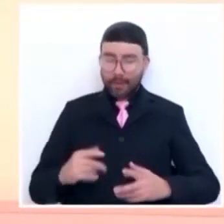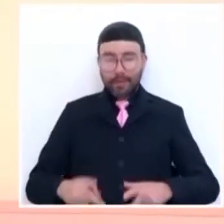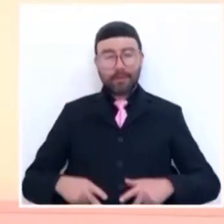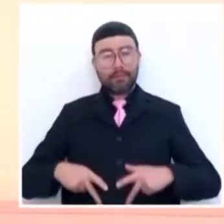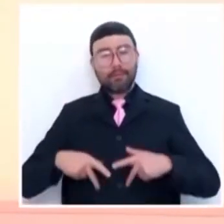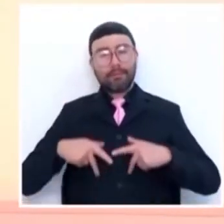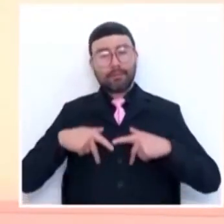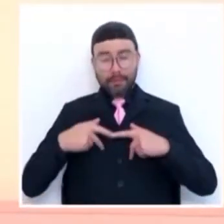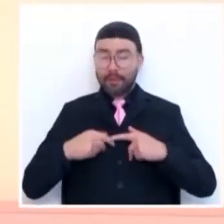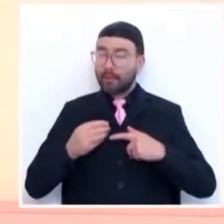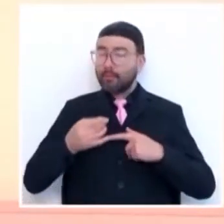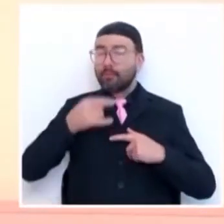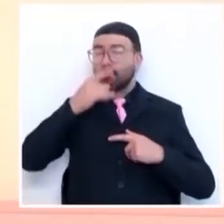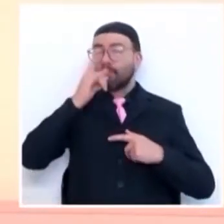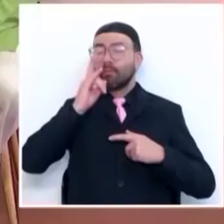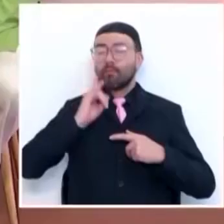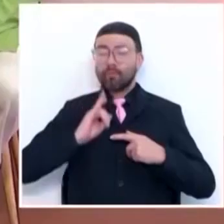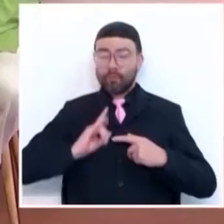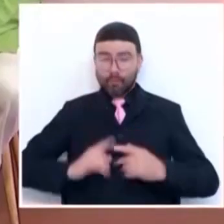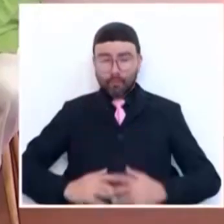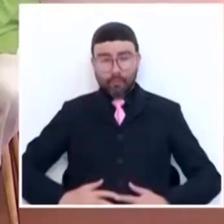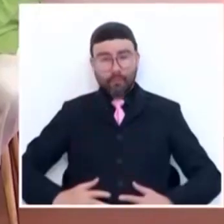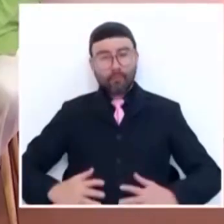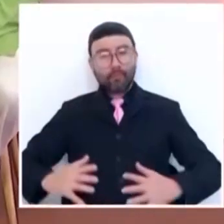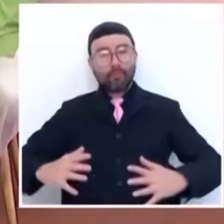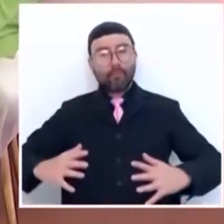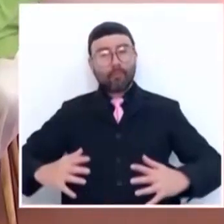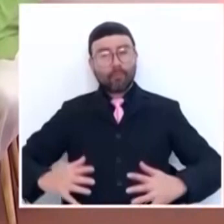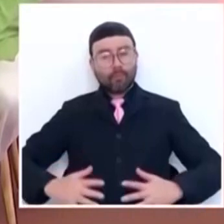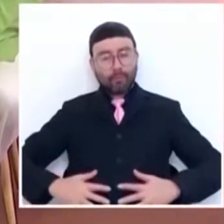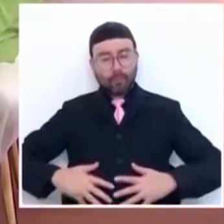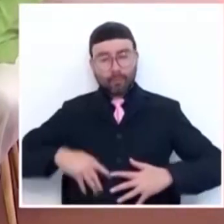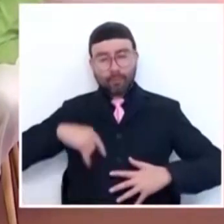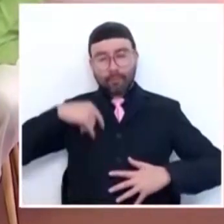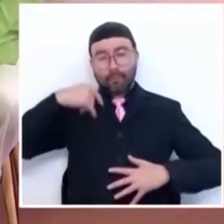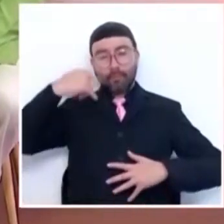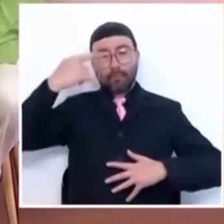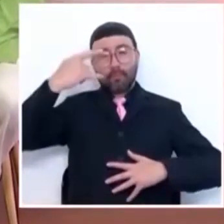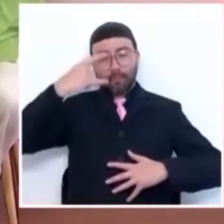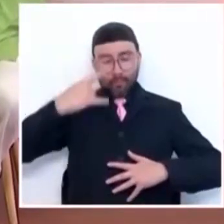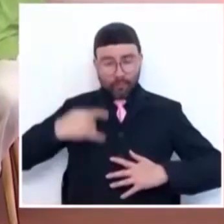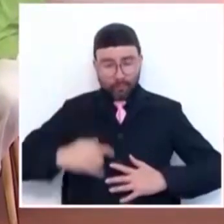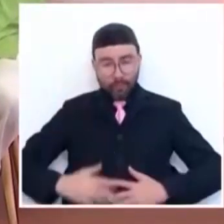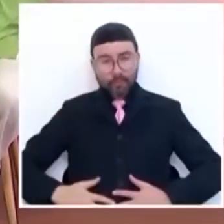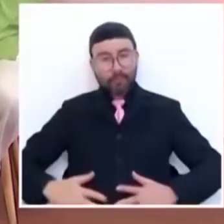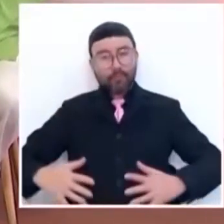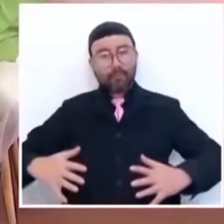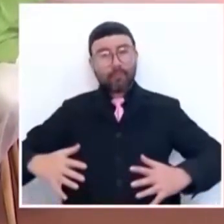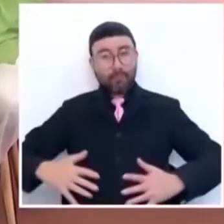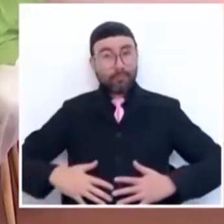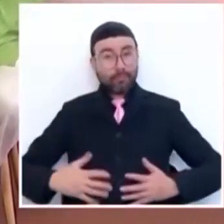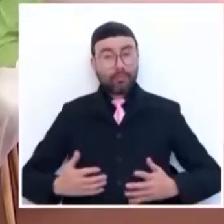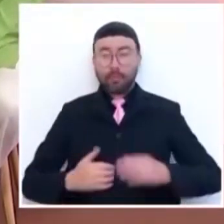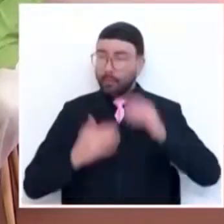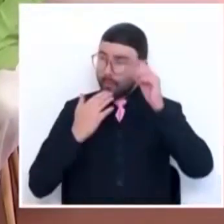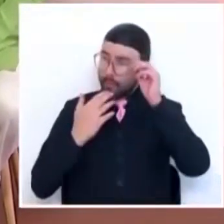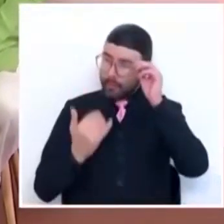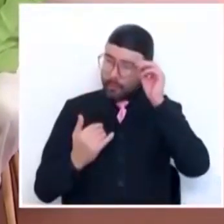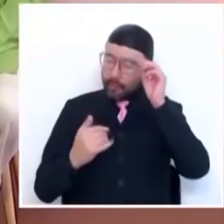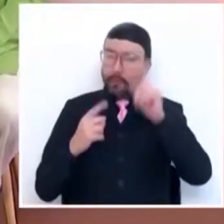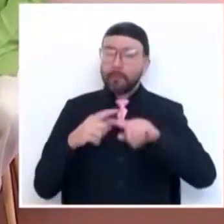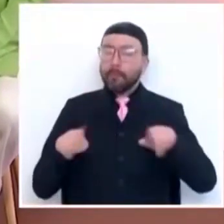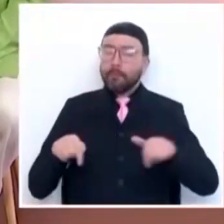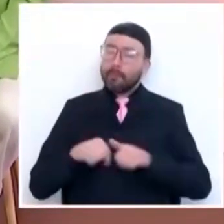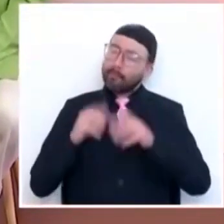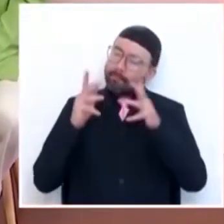respirar abdominalmente. Maestro, mínimo. Y ahí hay una cosa importante y es que, por ejemplo, las técnicas de respiración adecuada